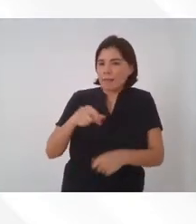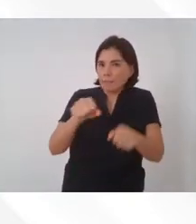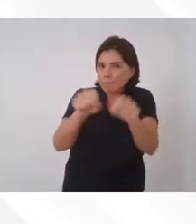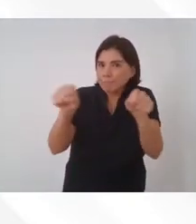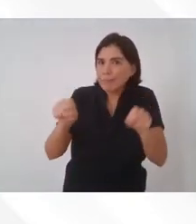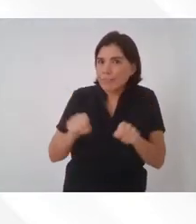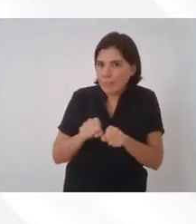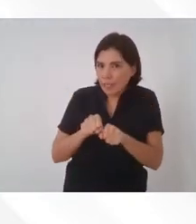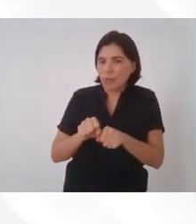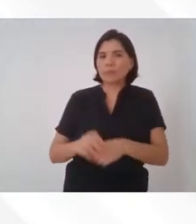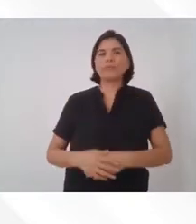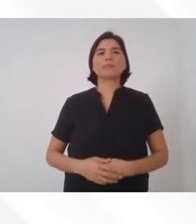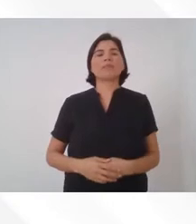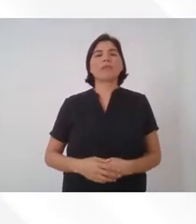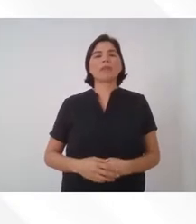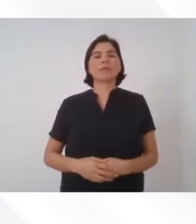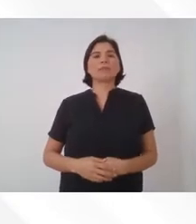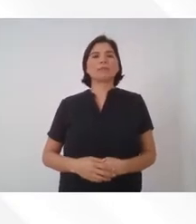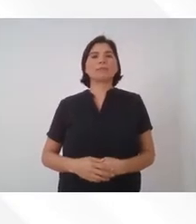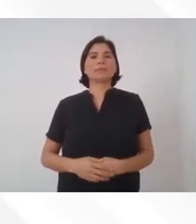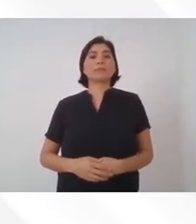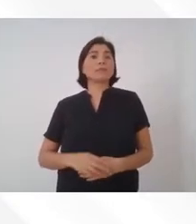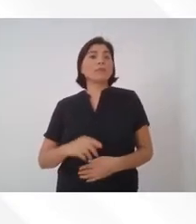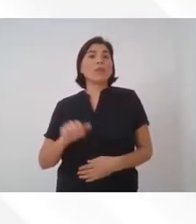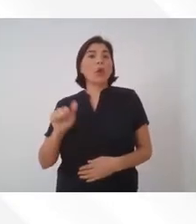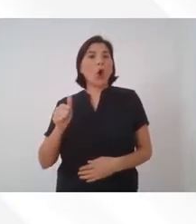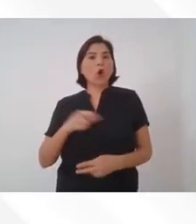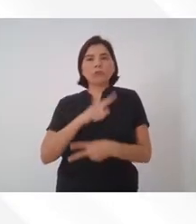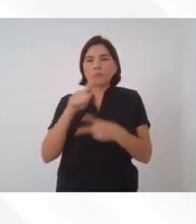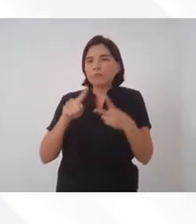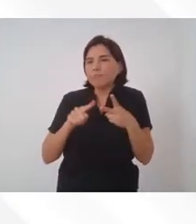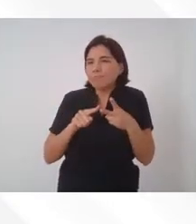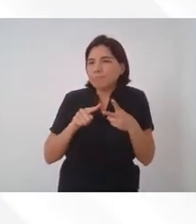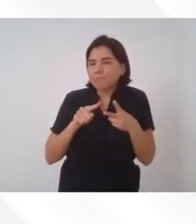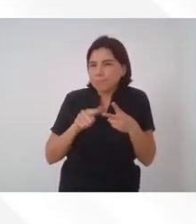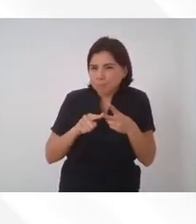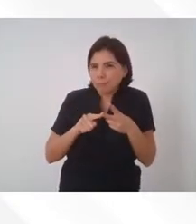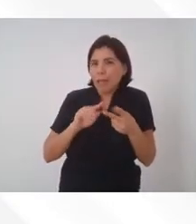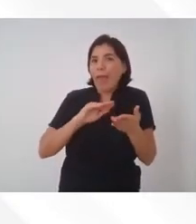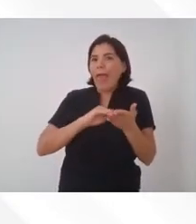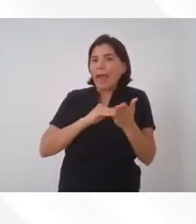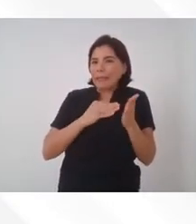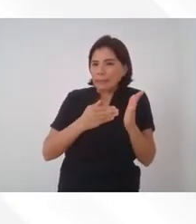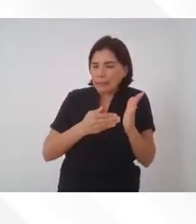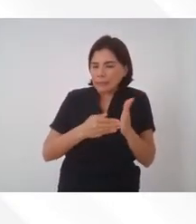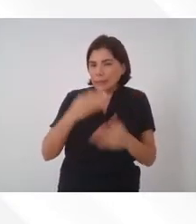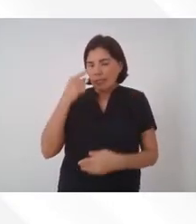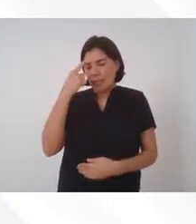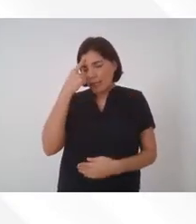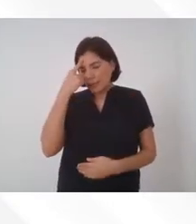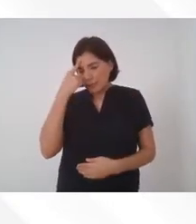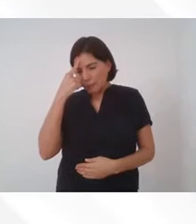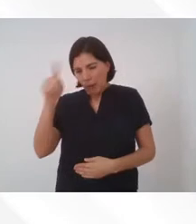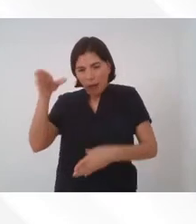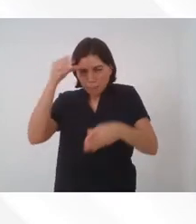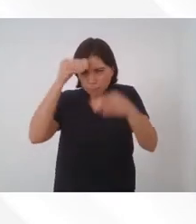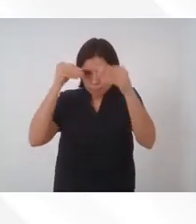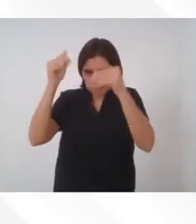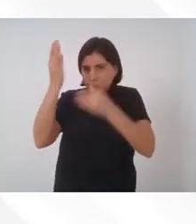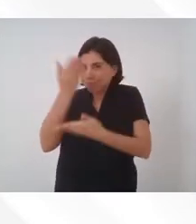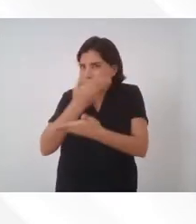el siguiente capítulo, digamos, que vamos a abordar es estrategias para el aprendizaje colaborativo. El